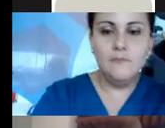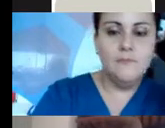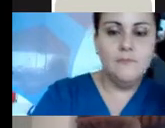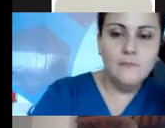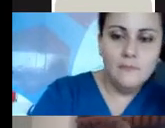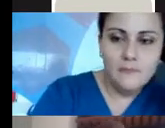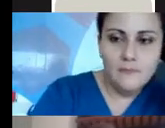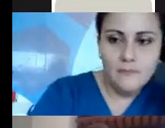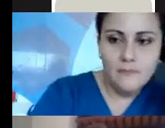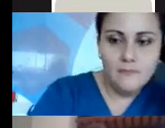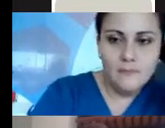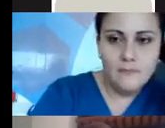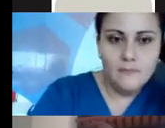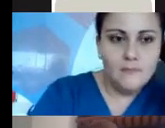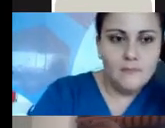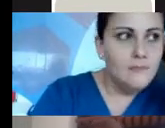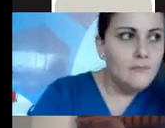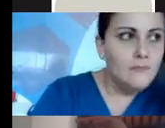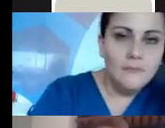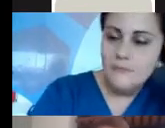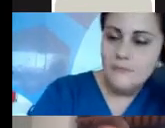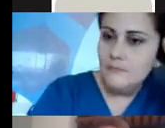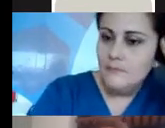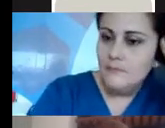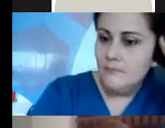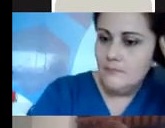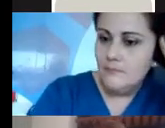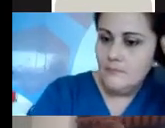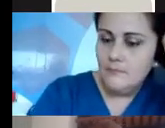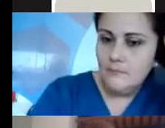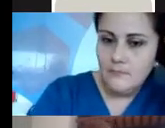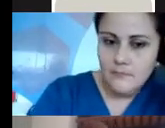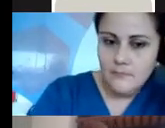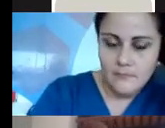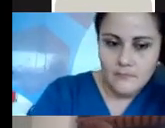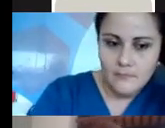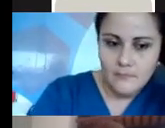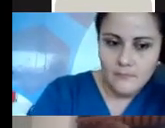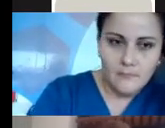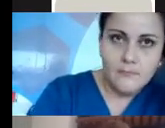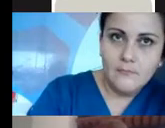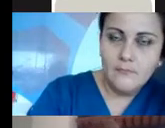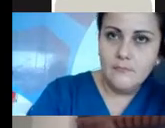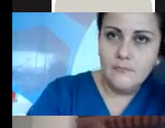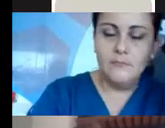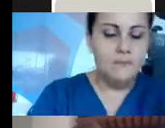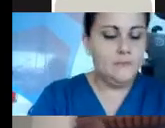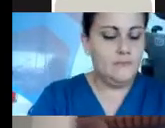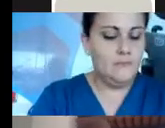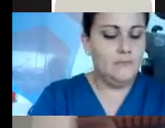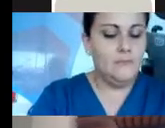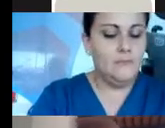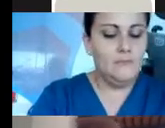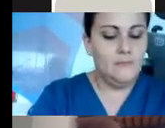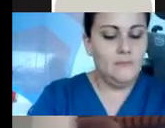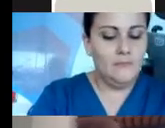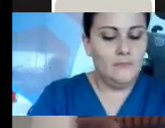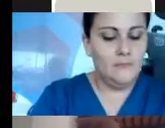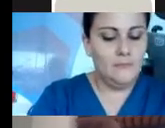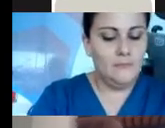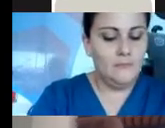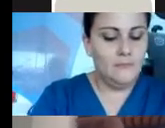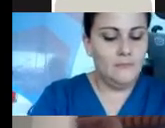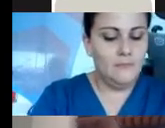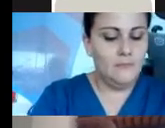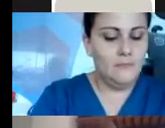entender fácilmente. Por eso no es solamente un neopren, sino que es un neopren con tela anterior y posterior. La tela anterior generalmente es